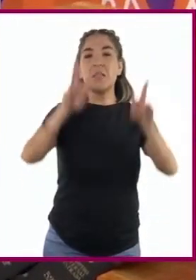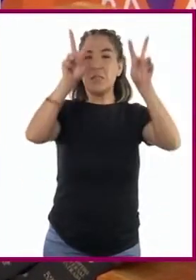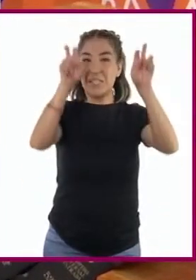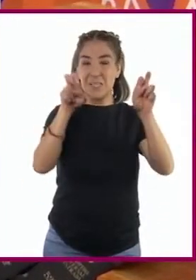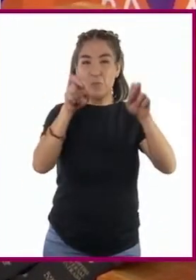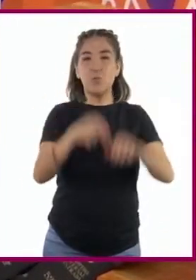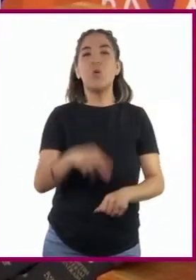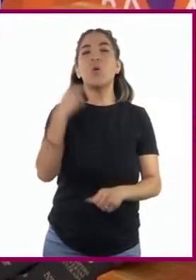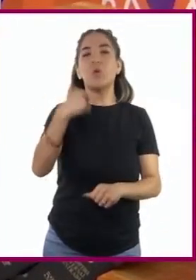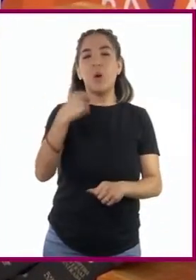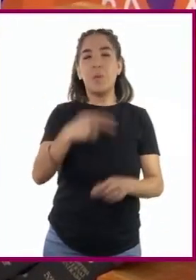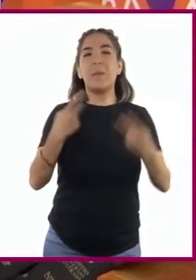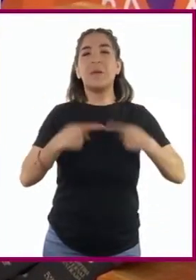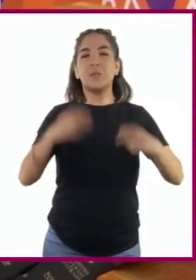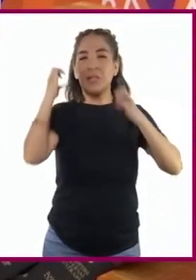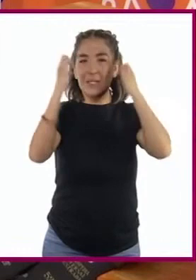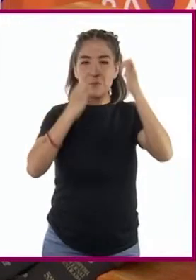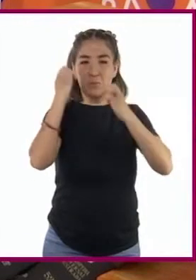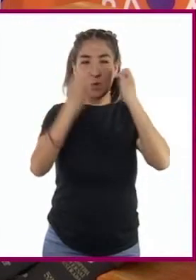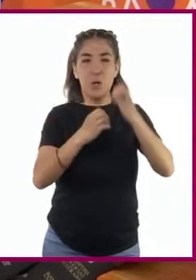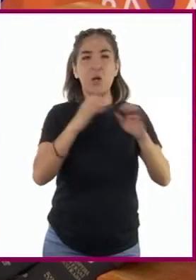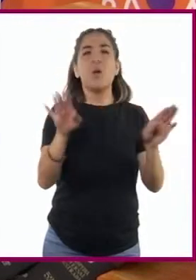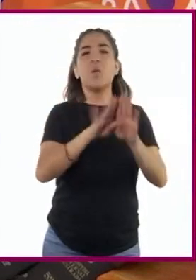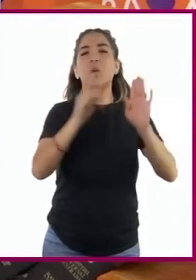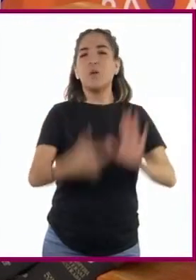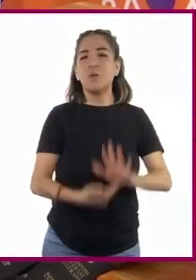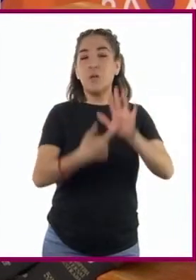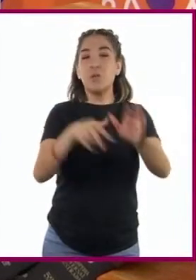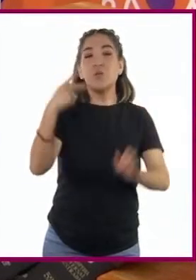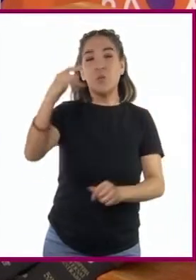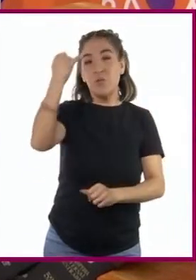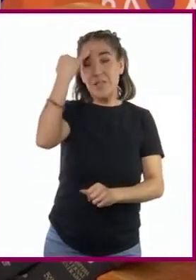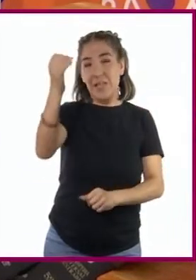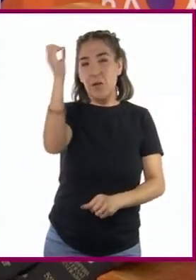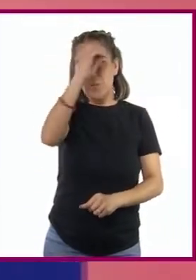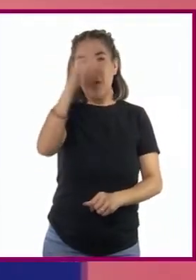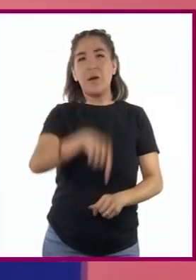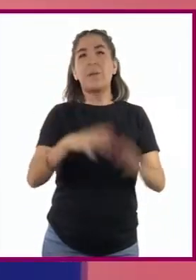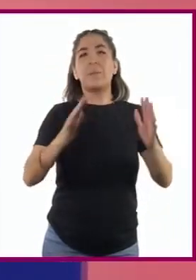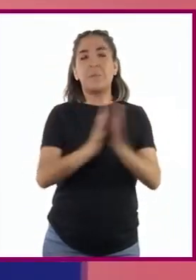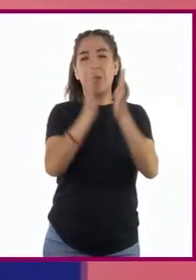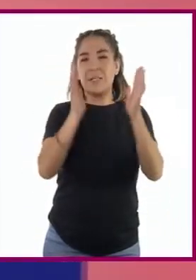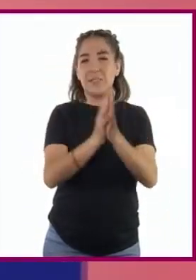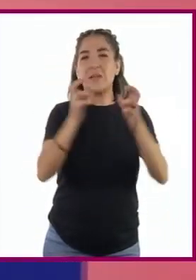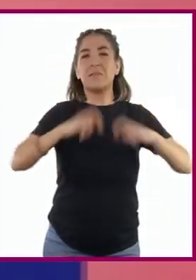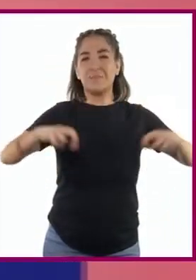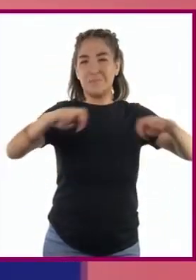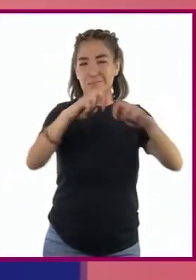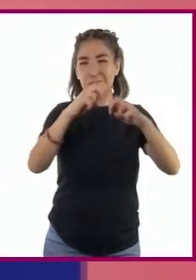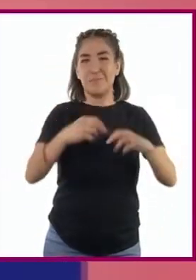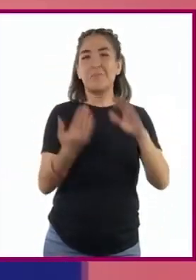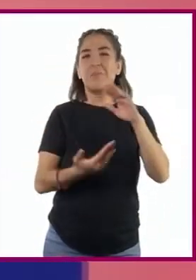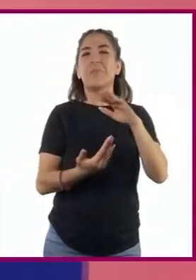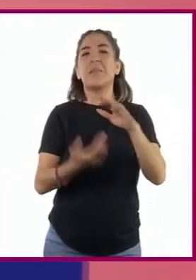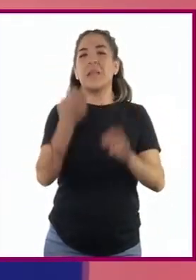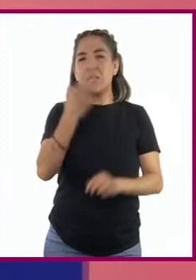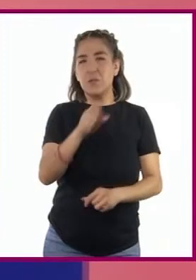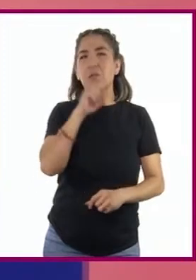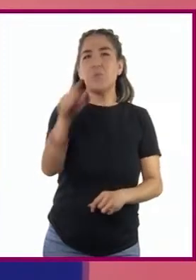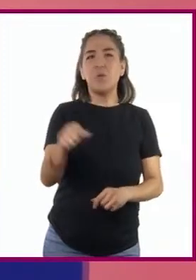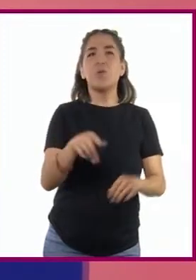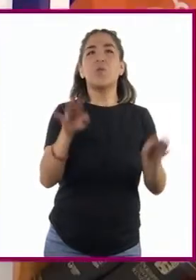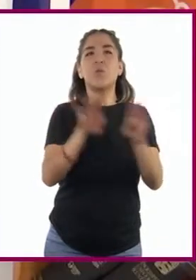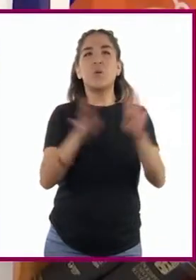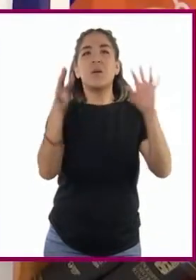expositor, problema y postura del participante en la mesa redonda. Además, sustituiste algunas